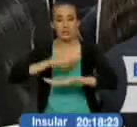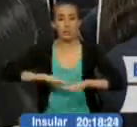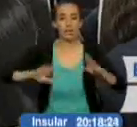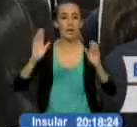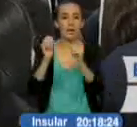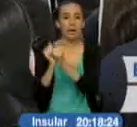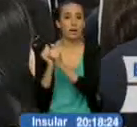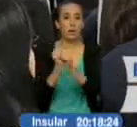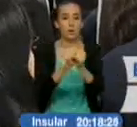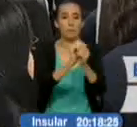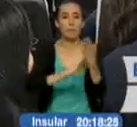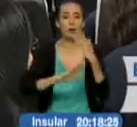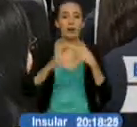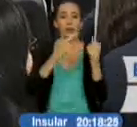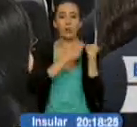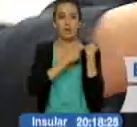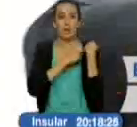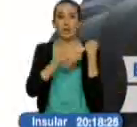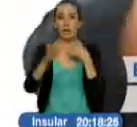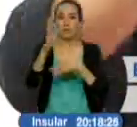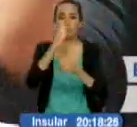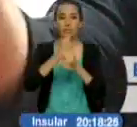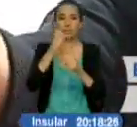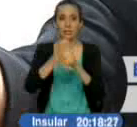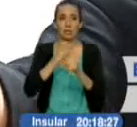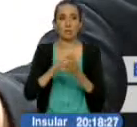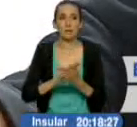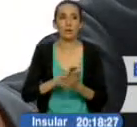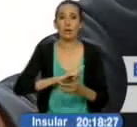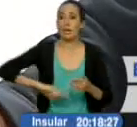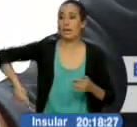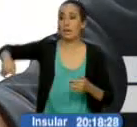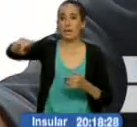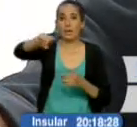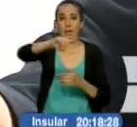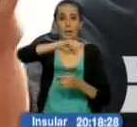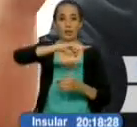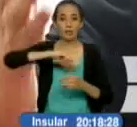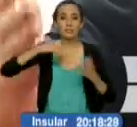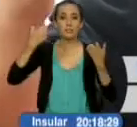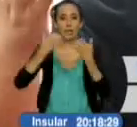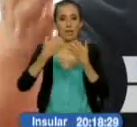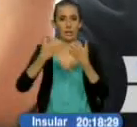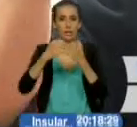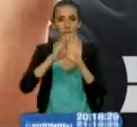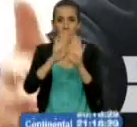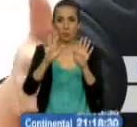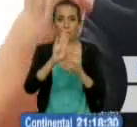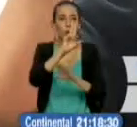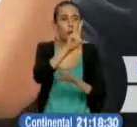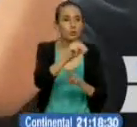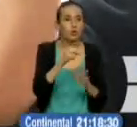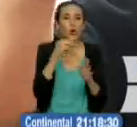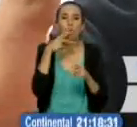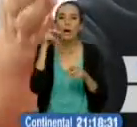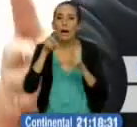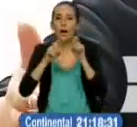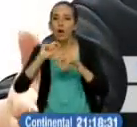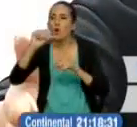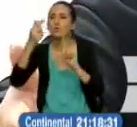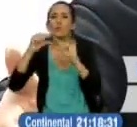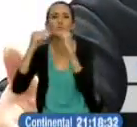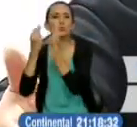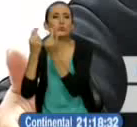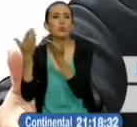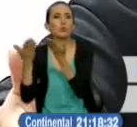solo ellos son los encargados de este trabajo. Este es el equipo autorizado de la Secretaría. No se dejen engañar. No existen grupos